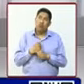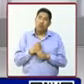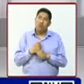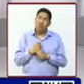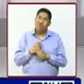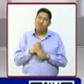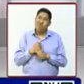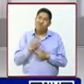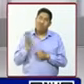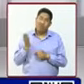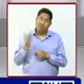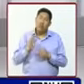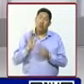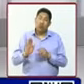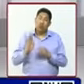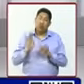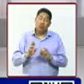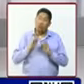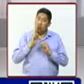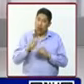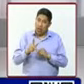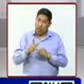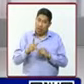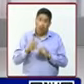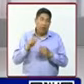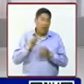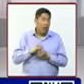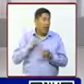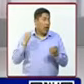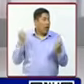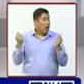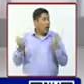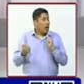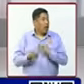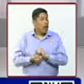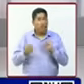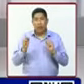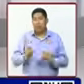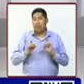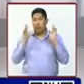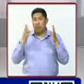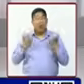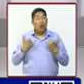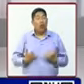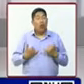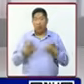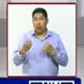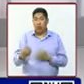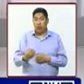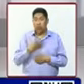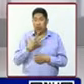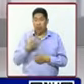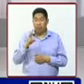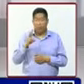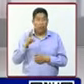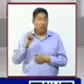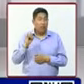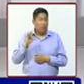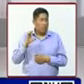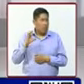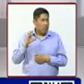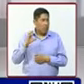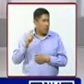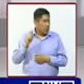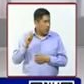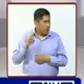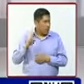panorama que vemos es la realidad de él. Claro, y ha cambiado, drásticamente ha cambiado. Hoy nos contaba Víctor Hugo que él incluso tocaba